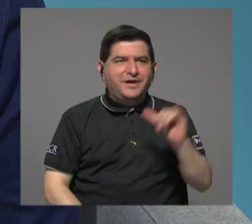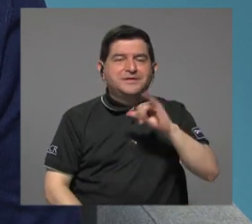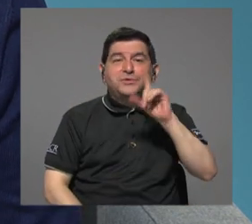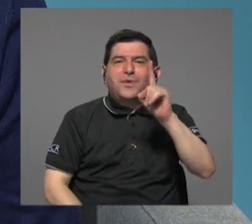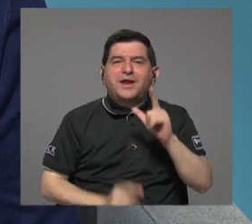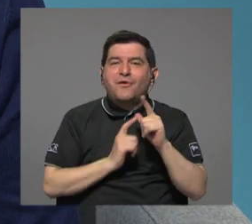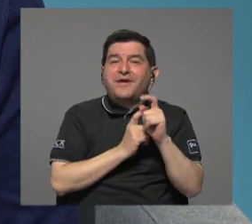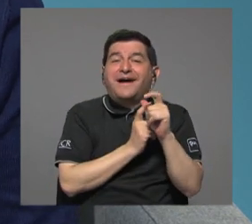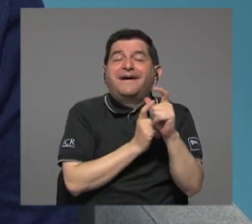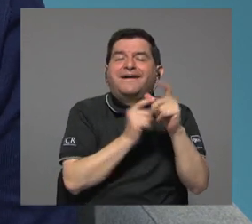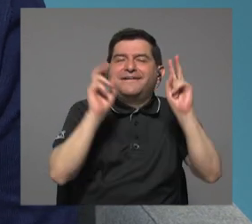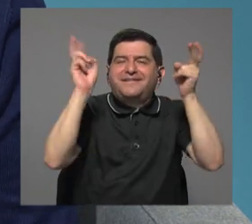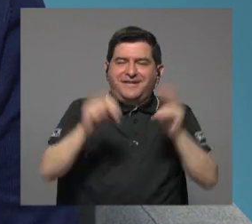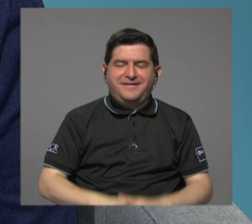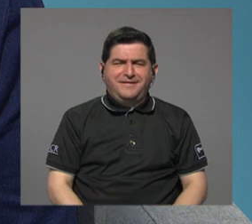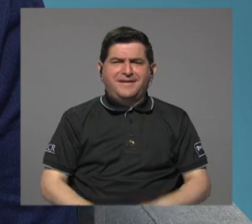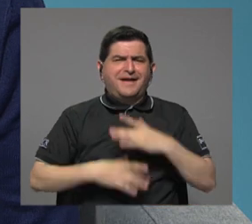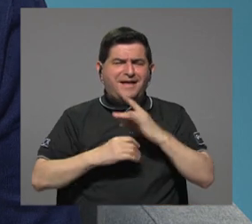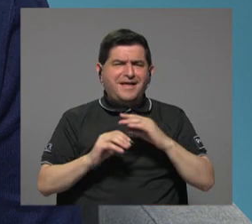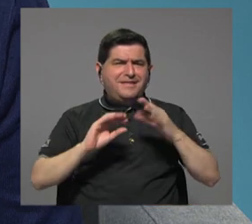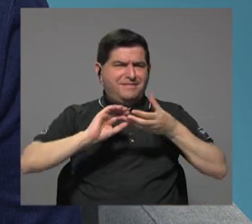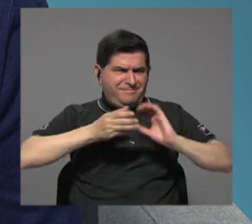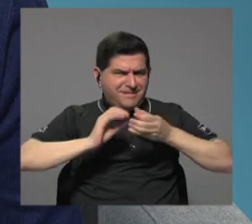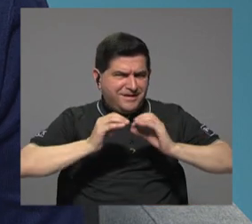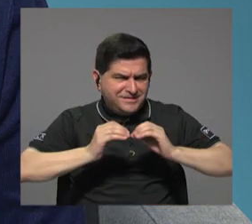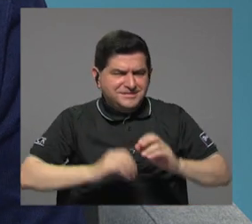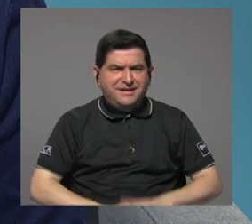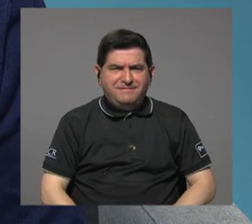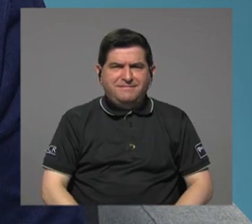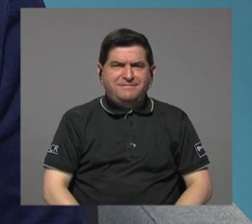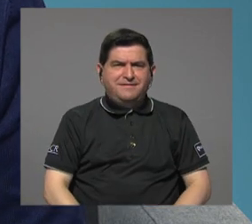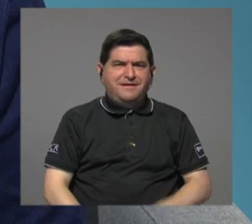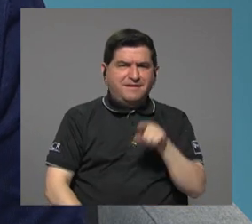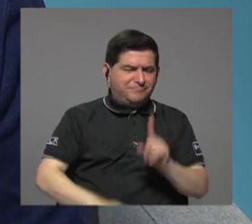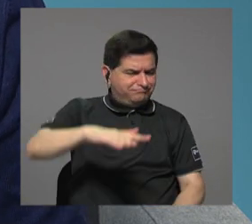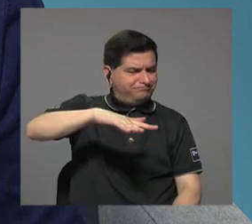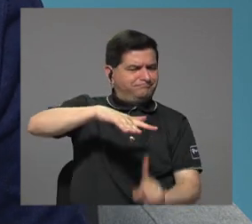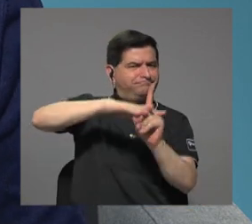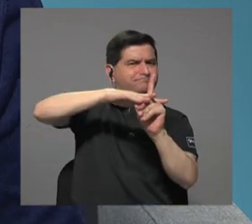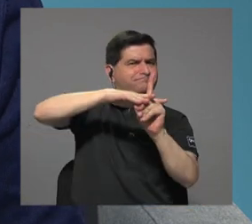buscando porque nosotros teníamos un dato muy interesante donde viene